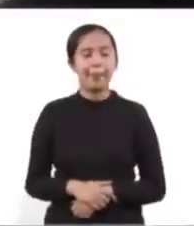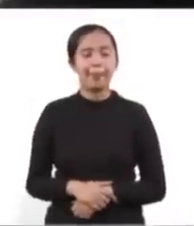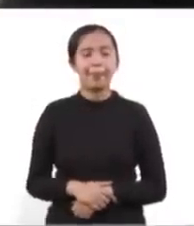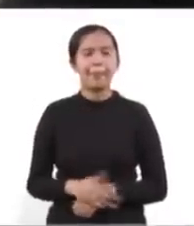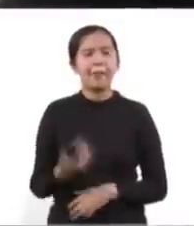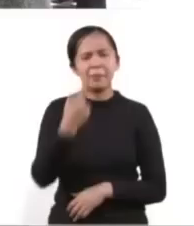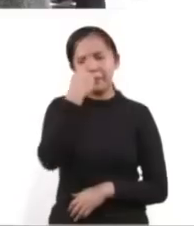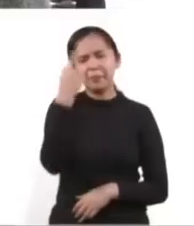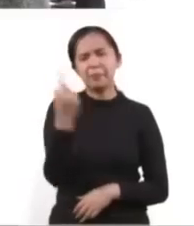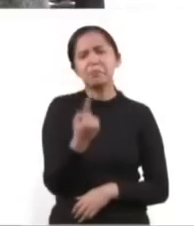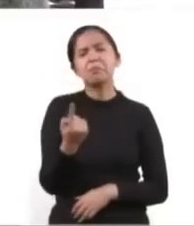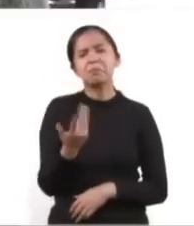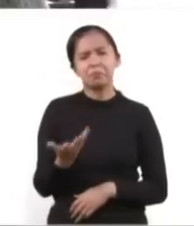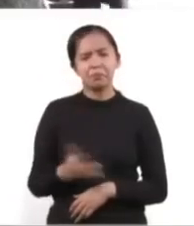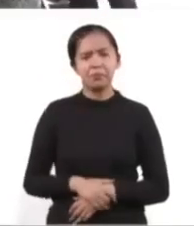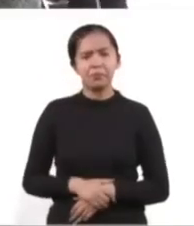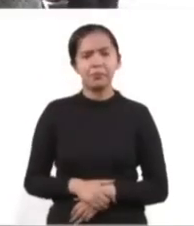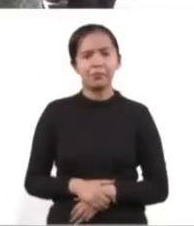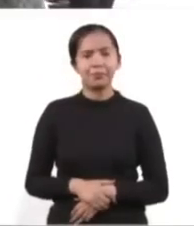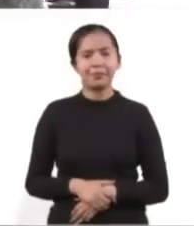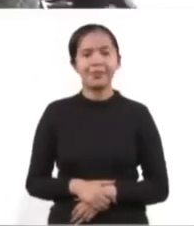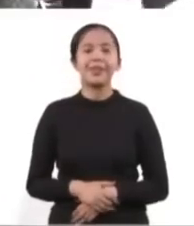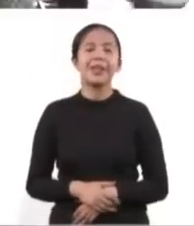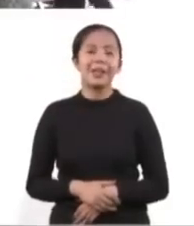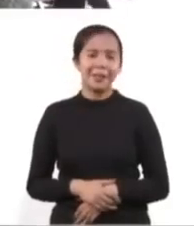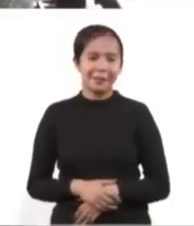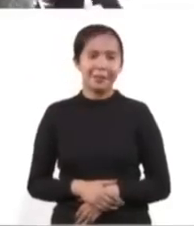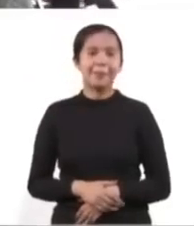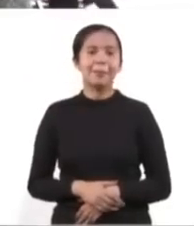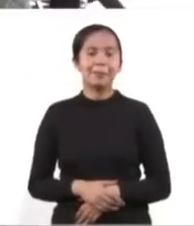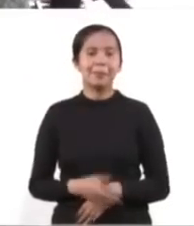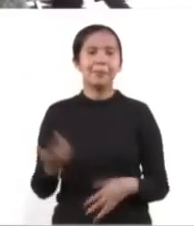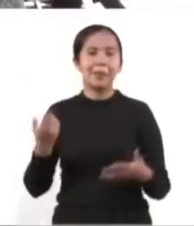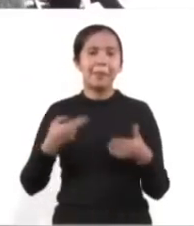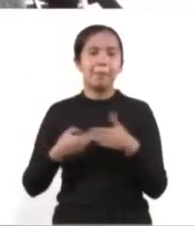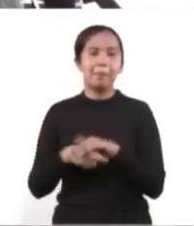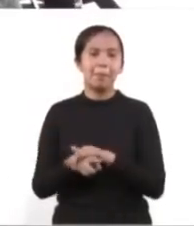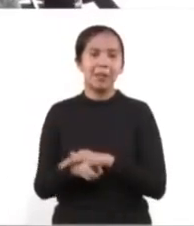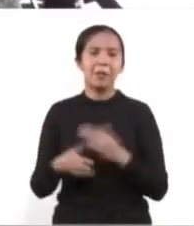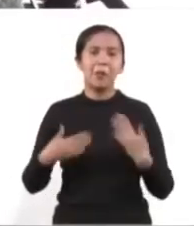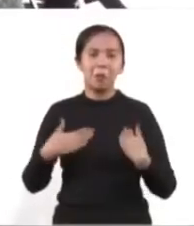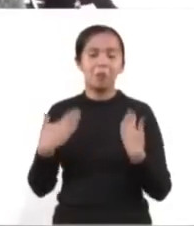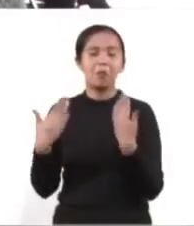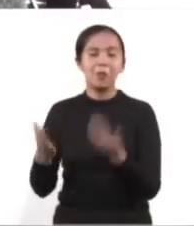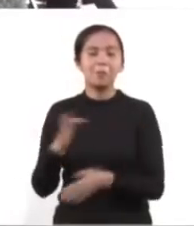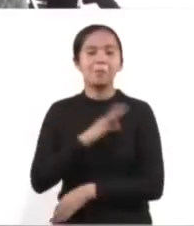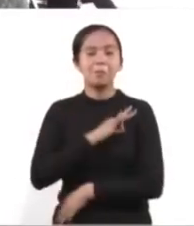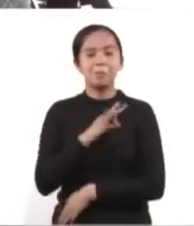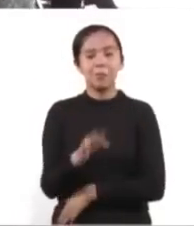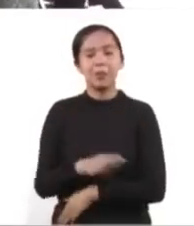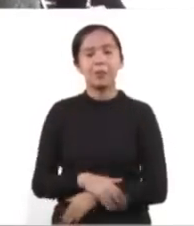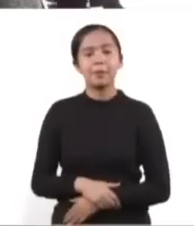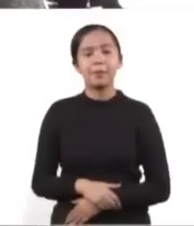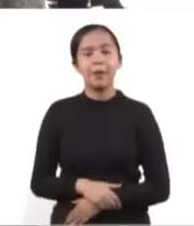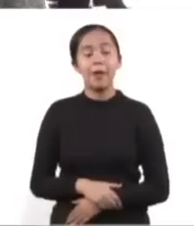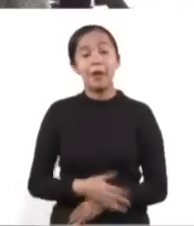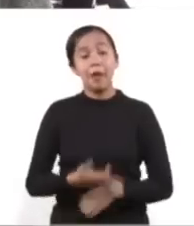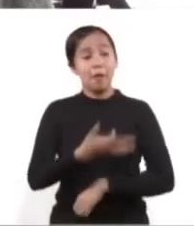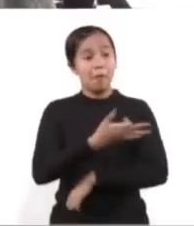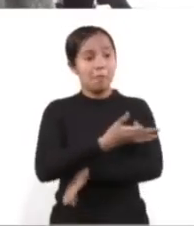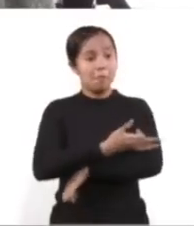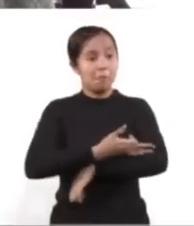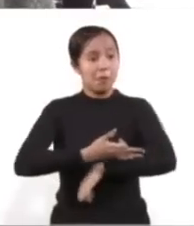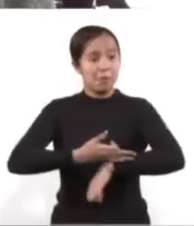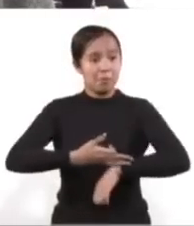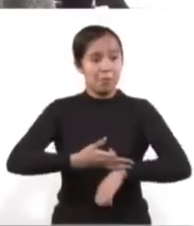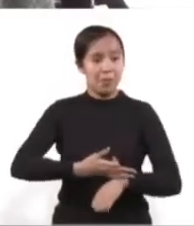¿Para qué? Pues para darle confiabilidad al servicio del metro. Para que las familias de la Ciudad